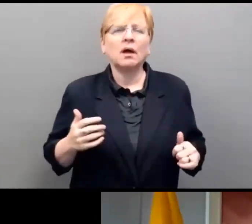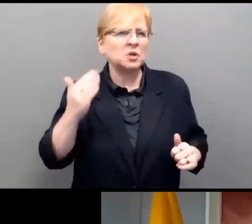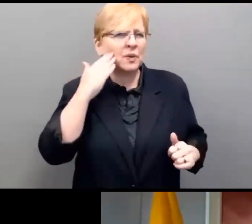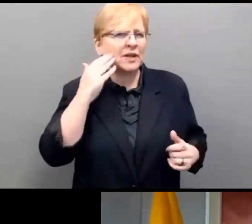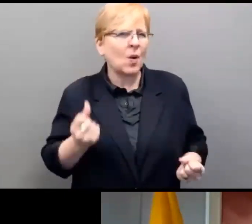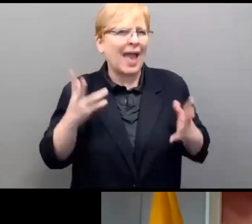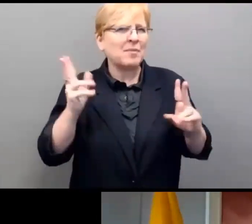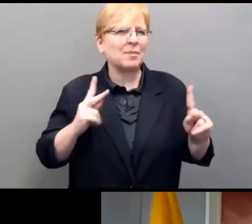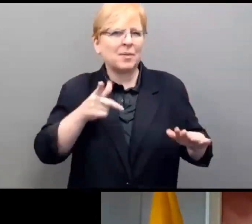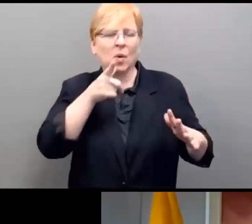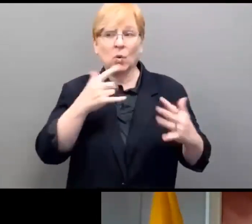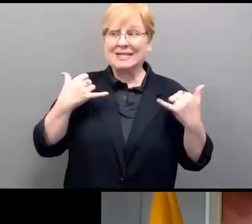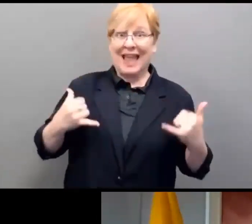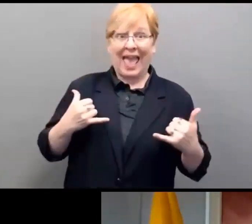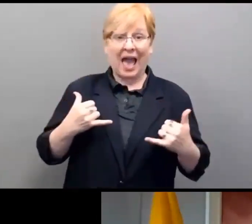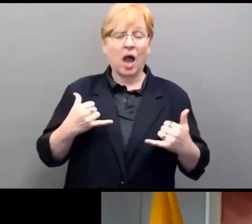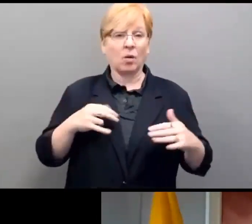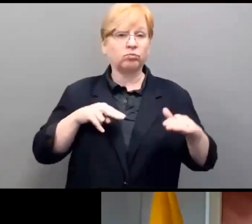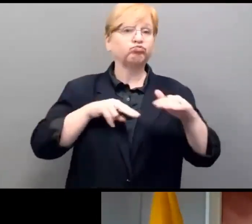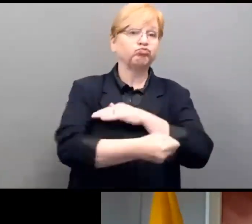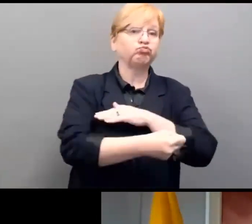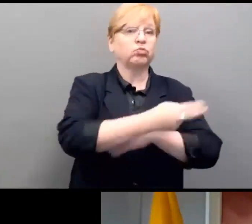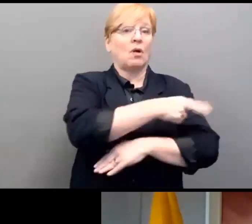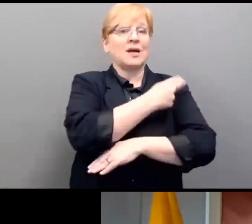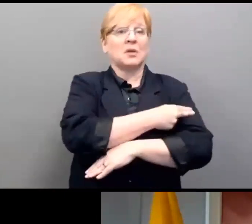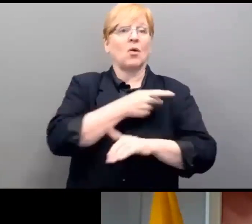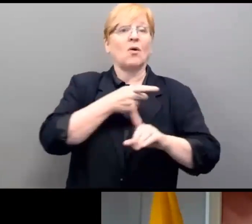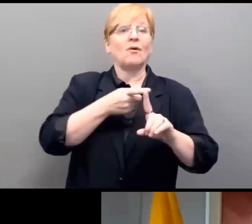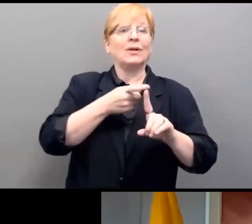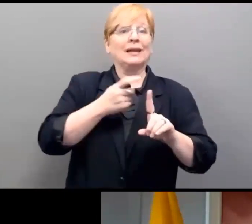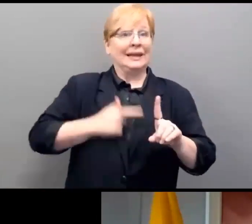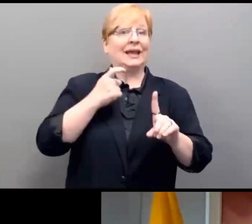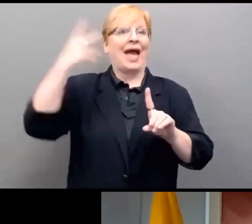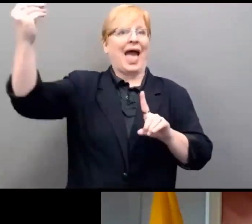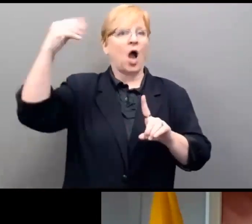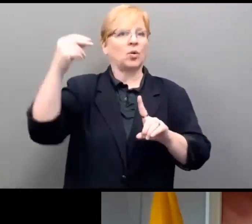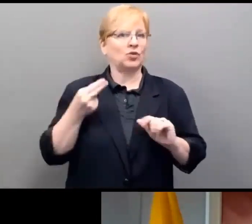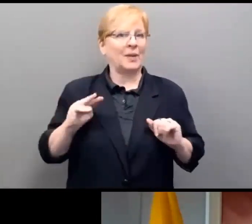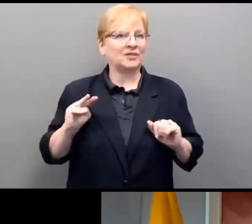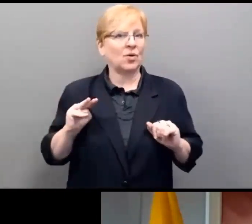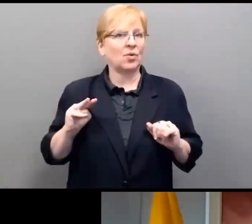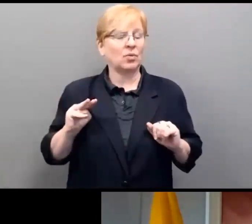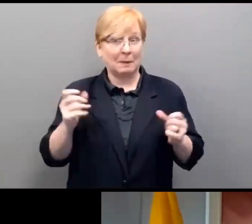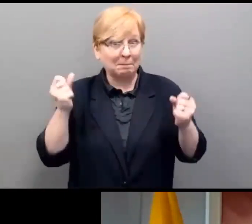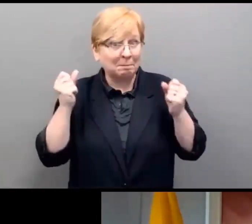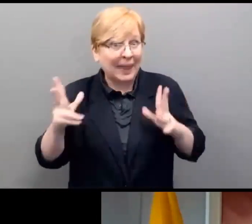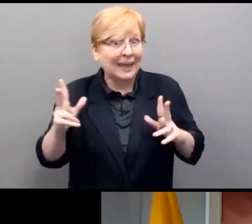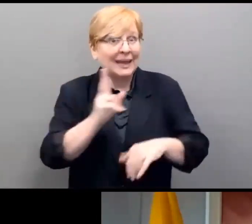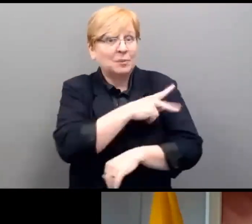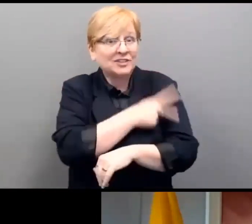doctor Grace. Muy rápidamente, un recordatorio que VacView y